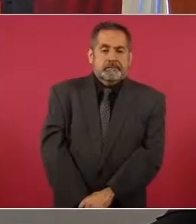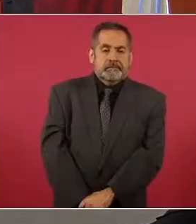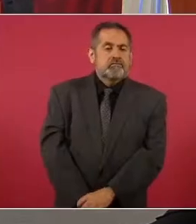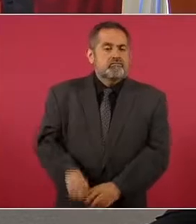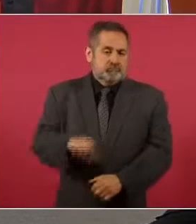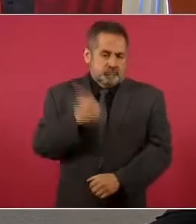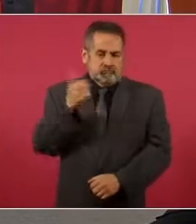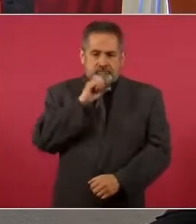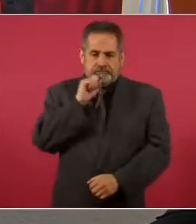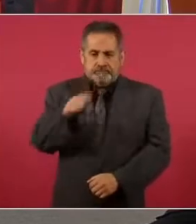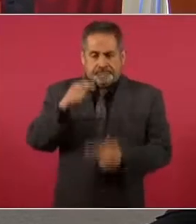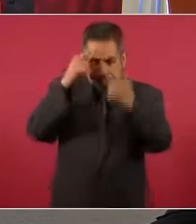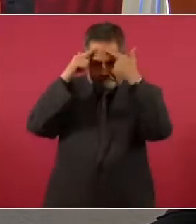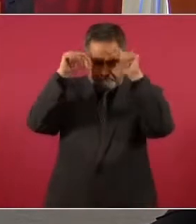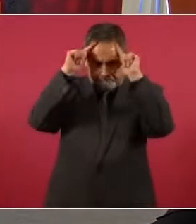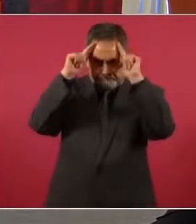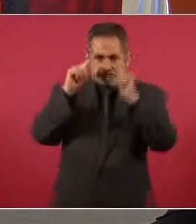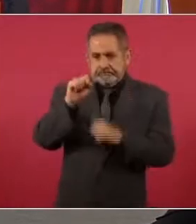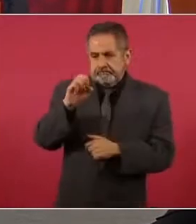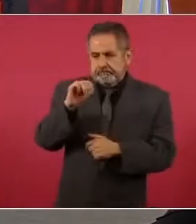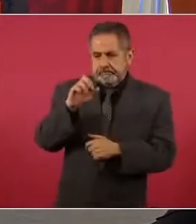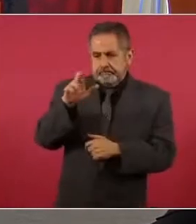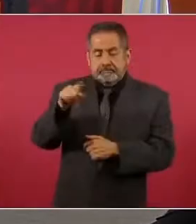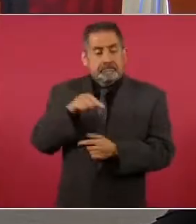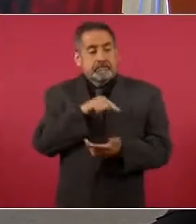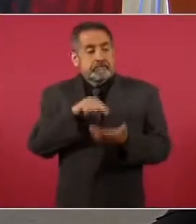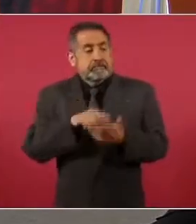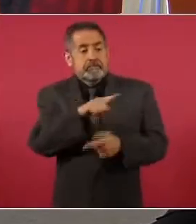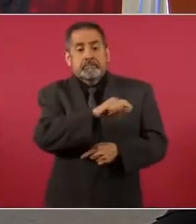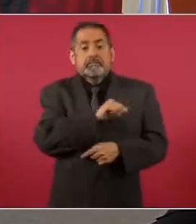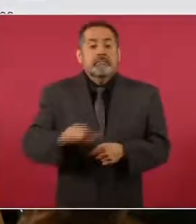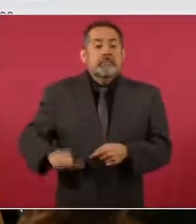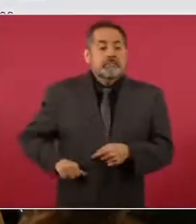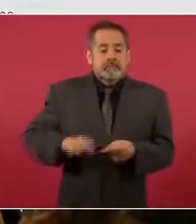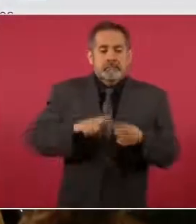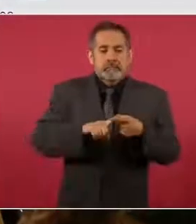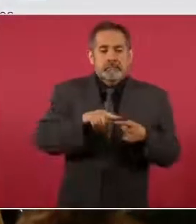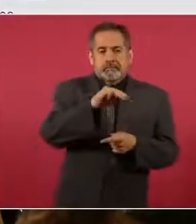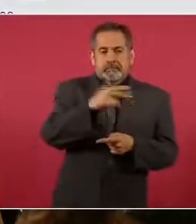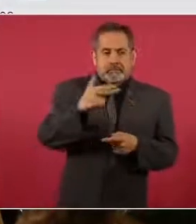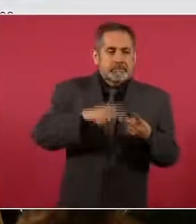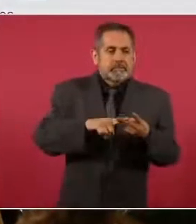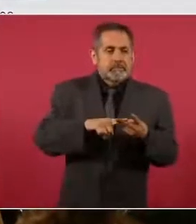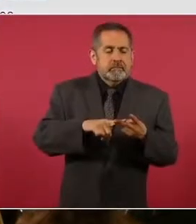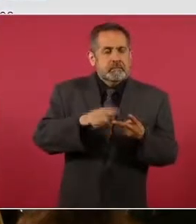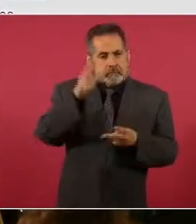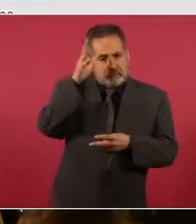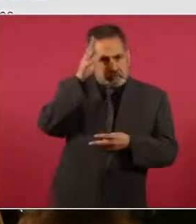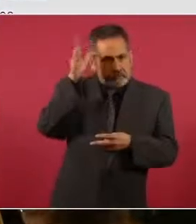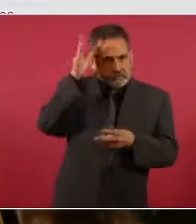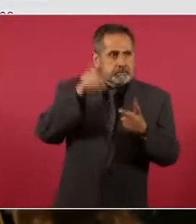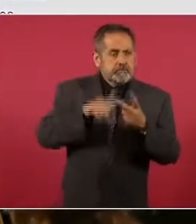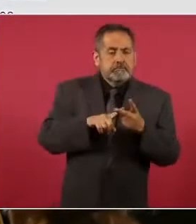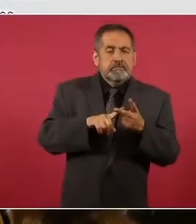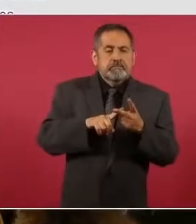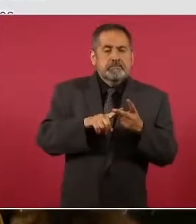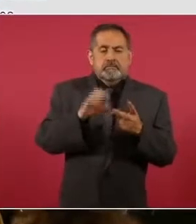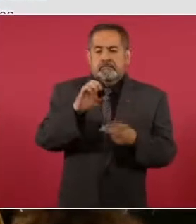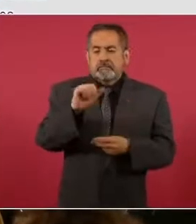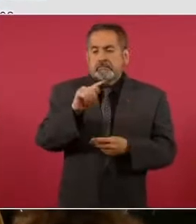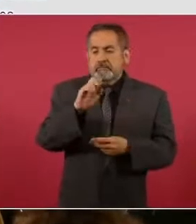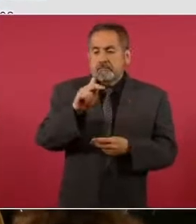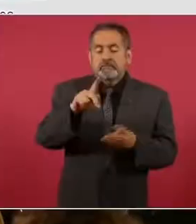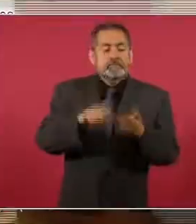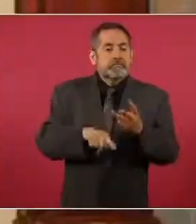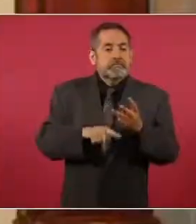por parte de la Marina en las alcaldías de Miguel Hidalgo, Cuauhtémoc, Ecatepec y Atizapán en el Estado de